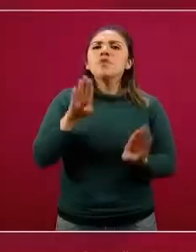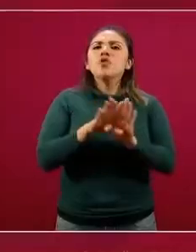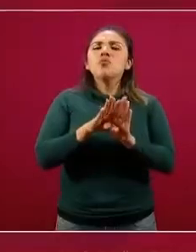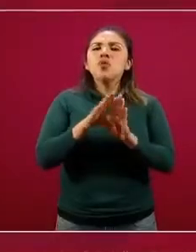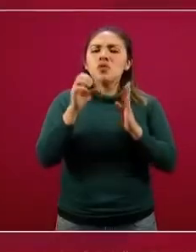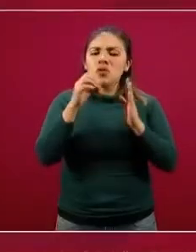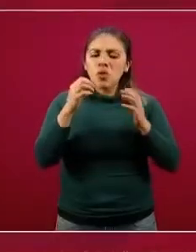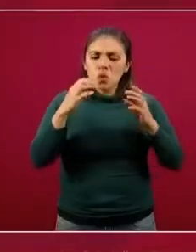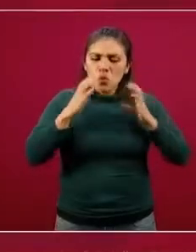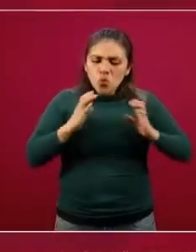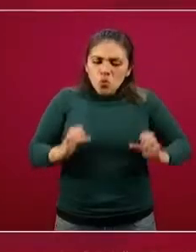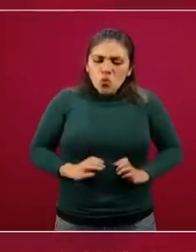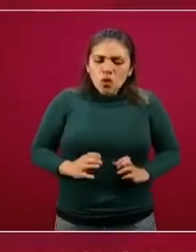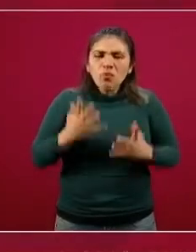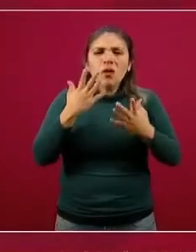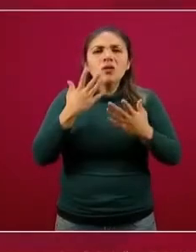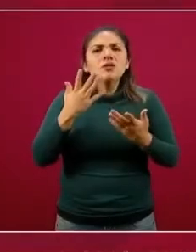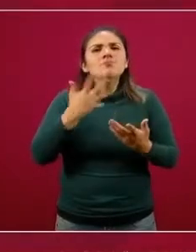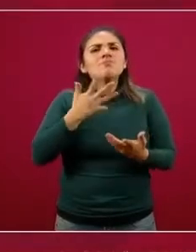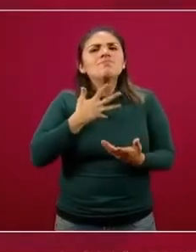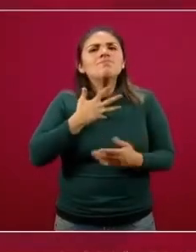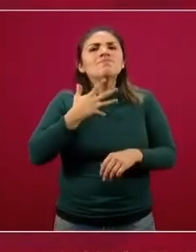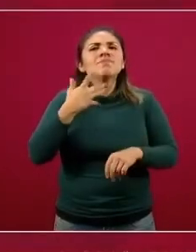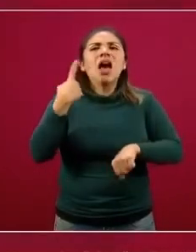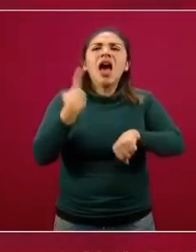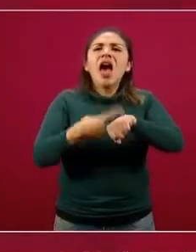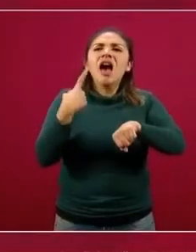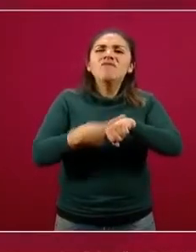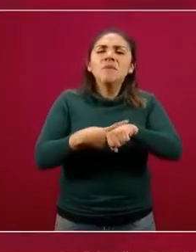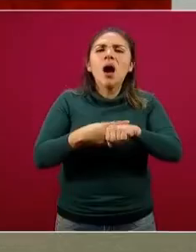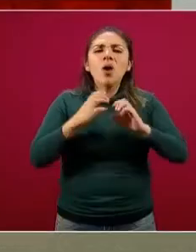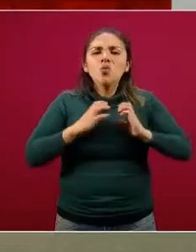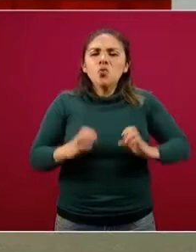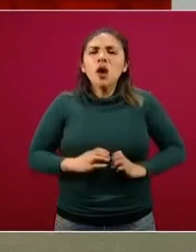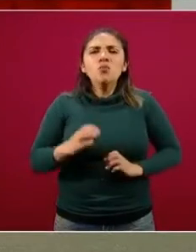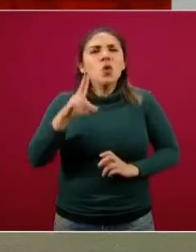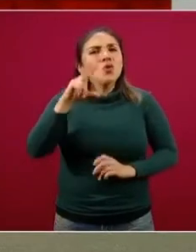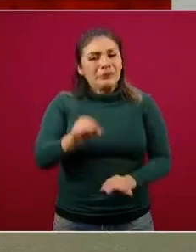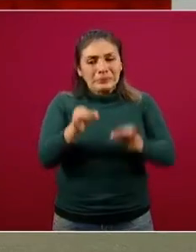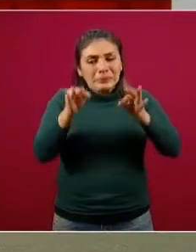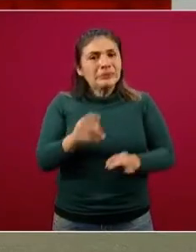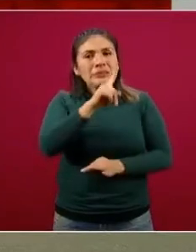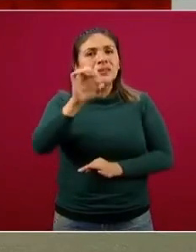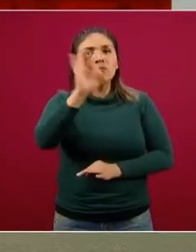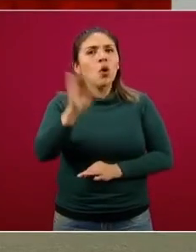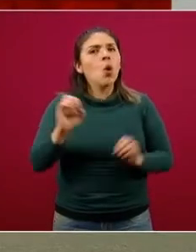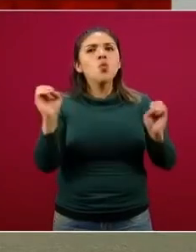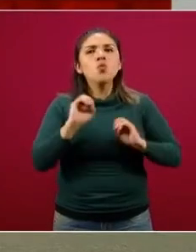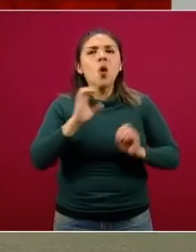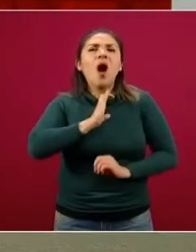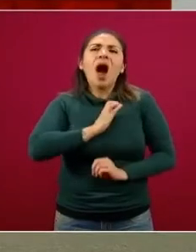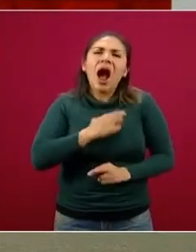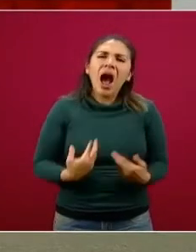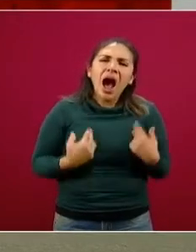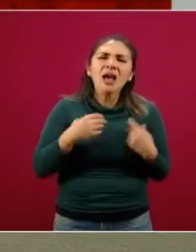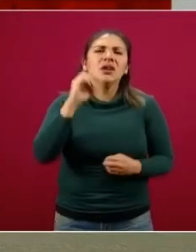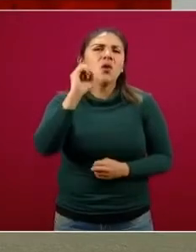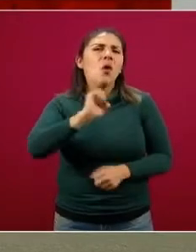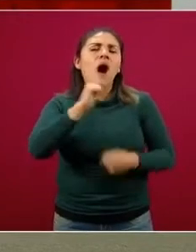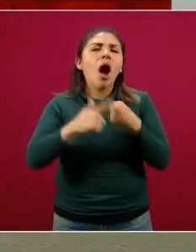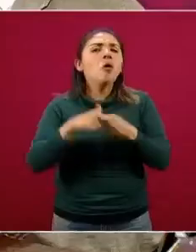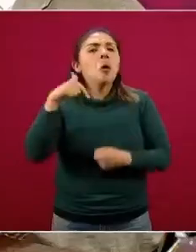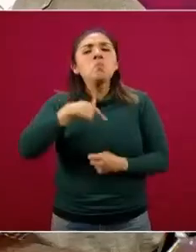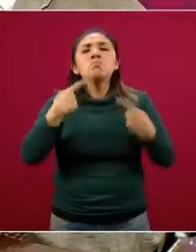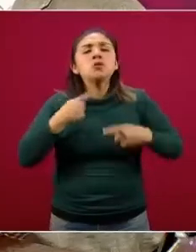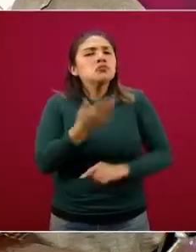depresión o inmunosuficiencia, ya sea adquirida o ya sea producto de algún tratamiento, y tampoco lo tenían identificado. Entonces, para poderlo